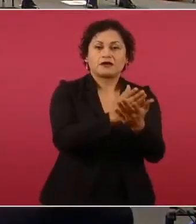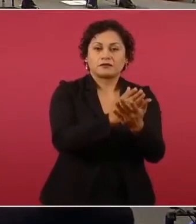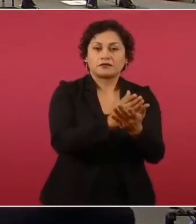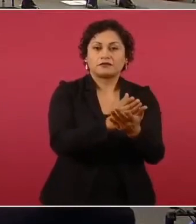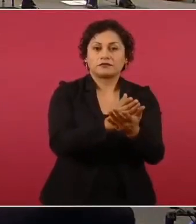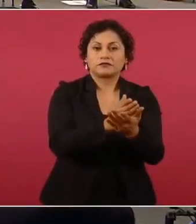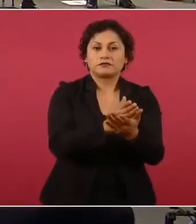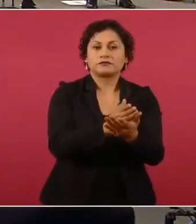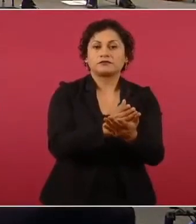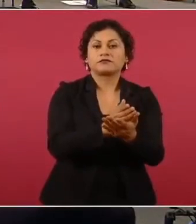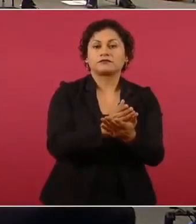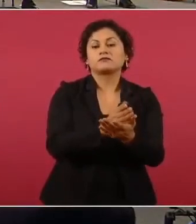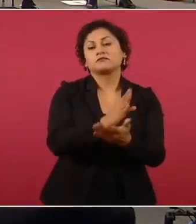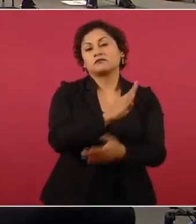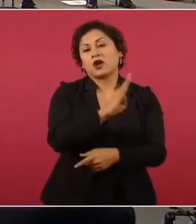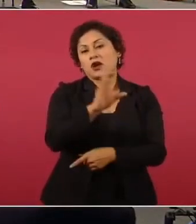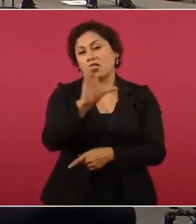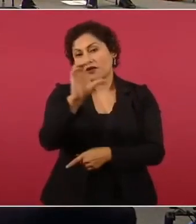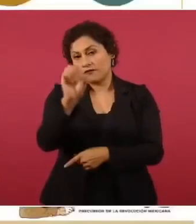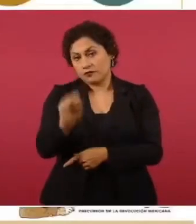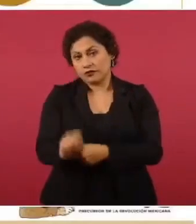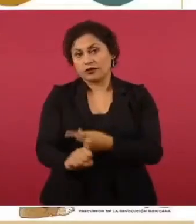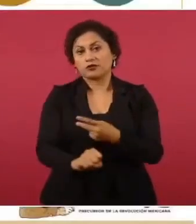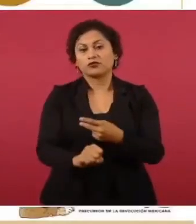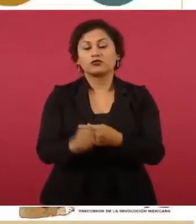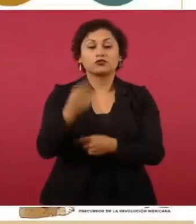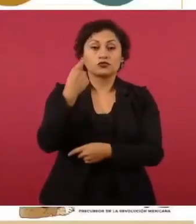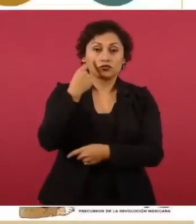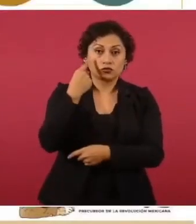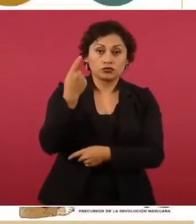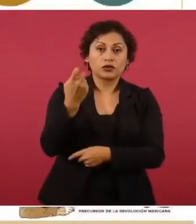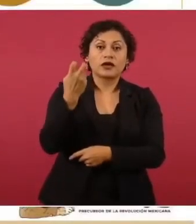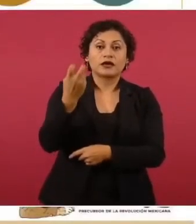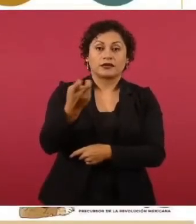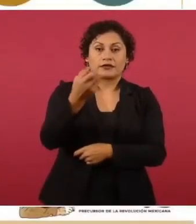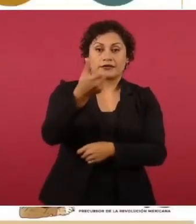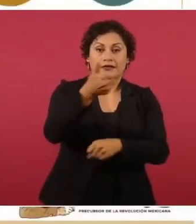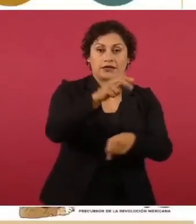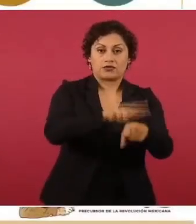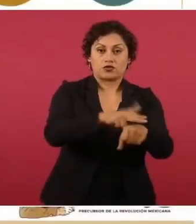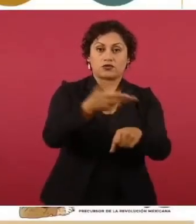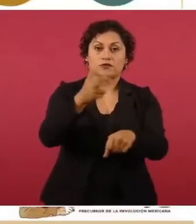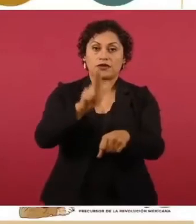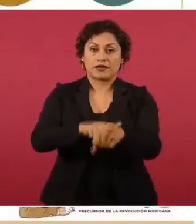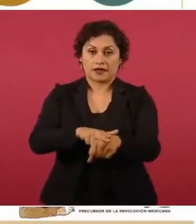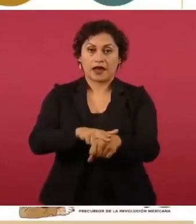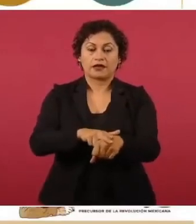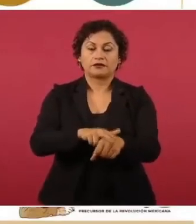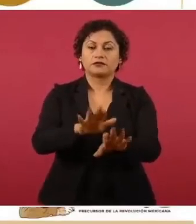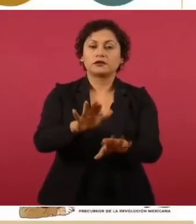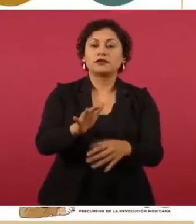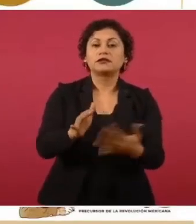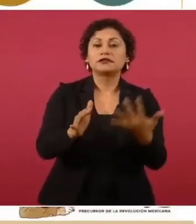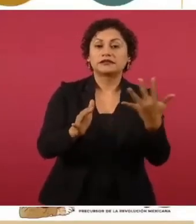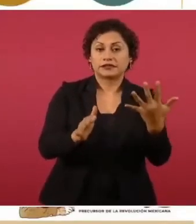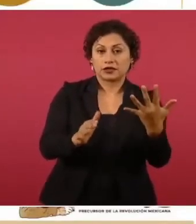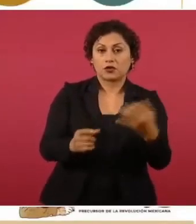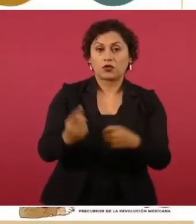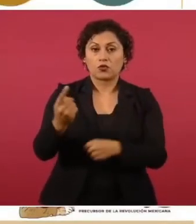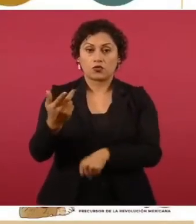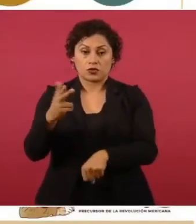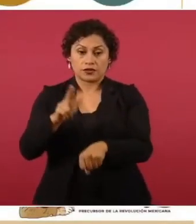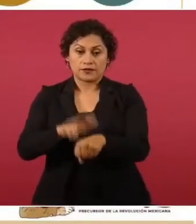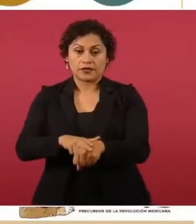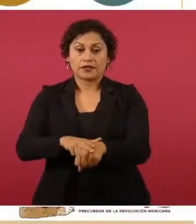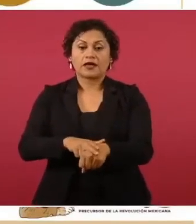en Loreto, en el caso de Baja California Sur, son 6 hospitales, los que tenemos son 5 hospitales y un hospital móvil, 3